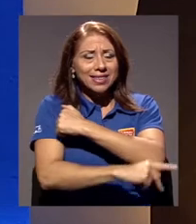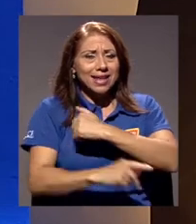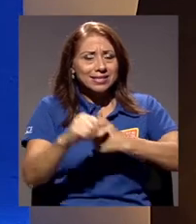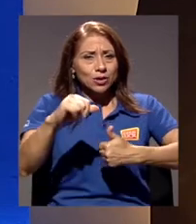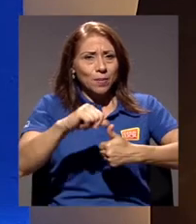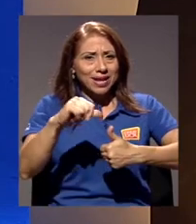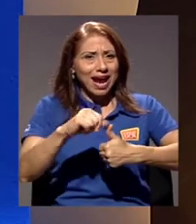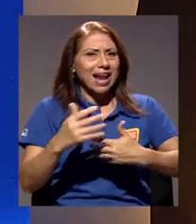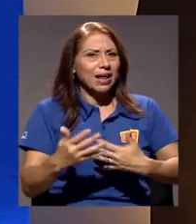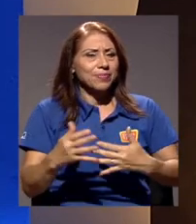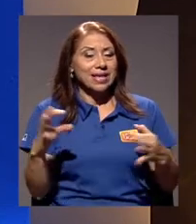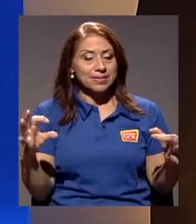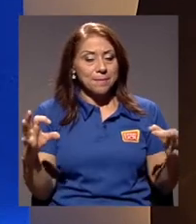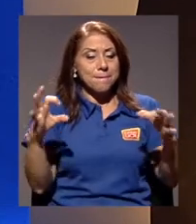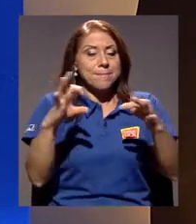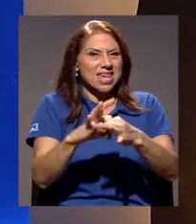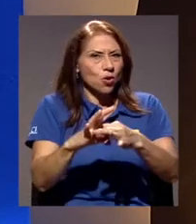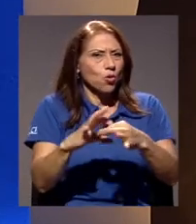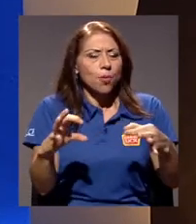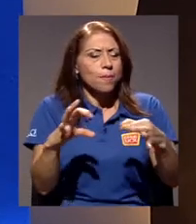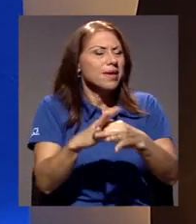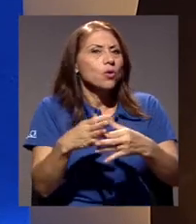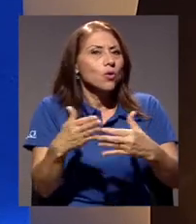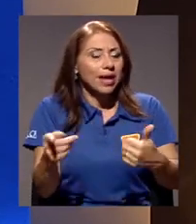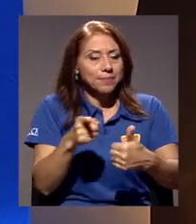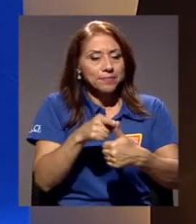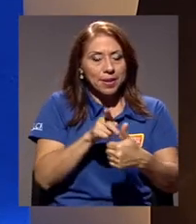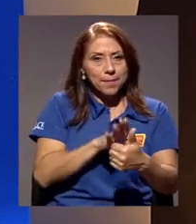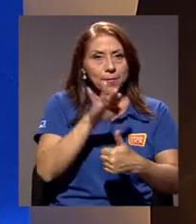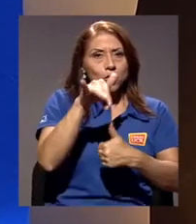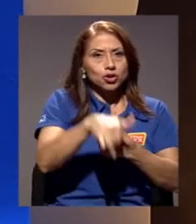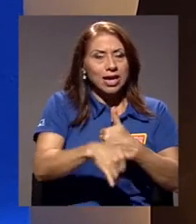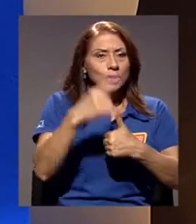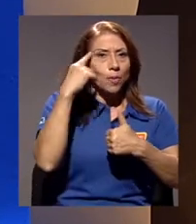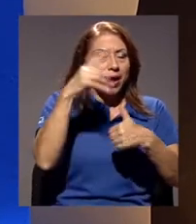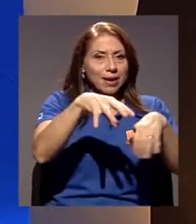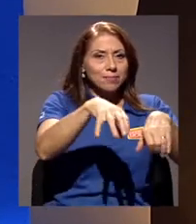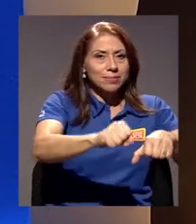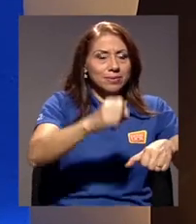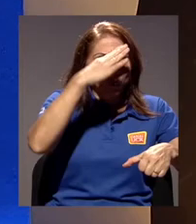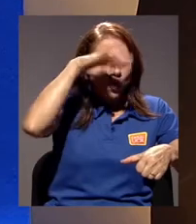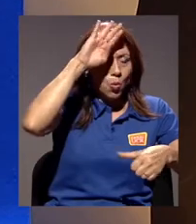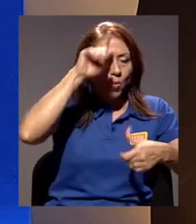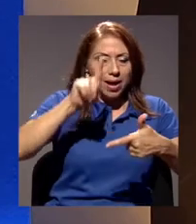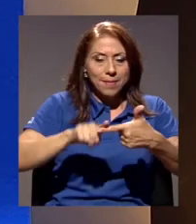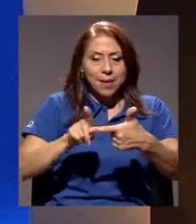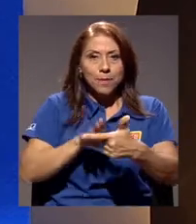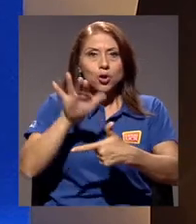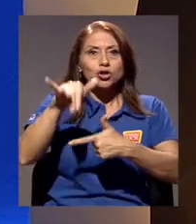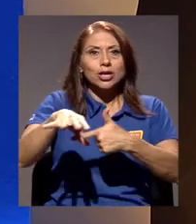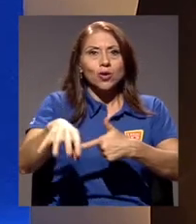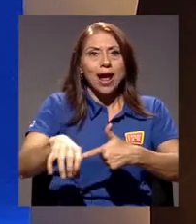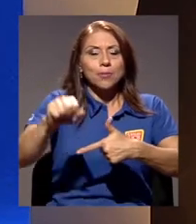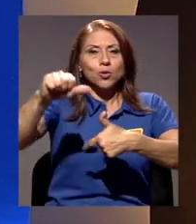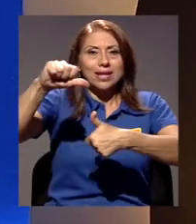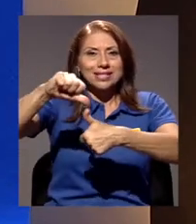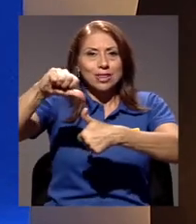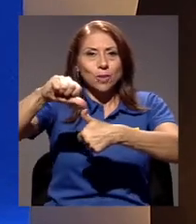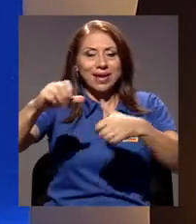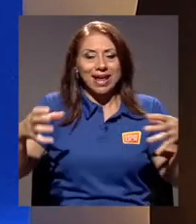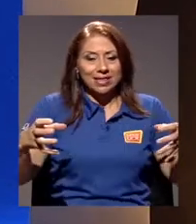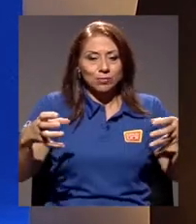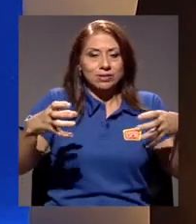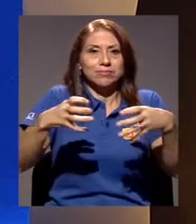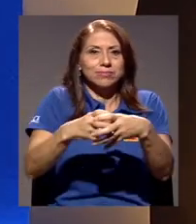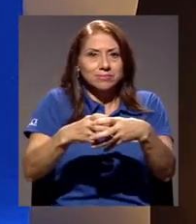el vínculo entre el proyecto para capturar cuba y el proyecto para capturar centroamérica y luego para